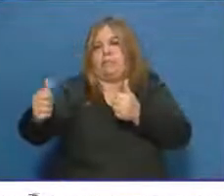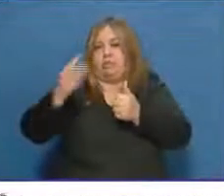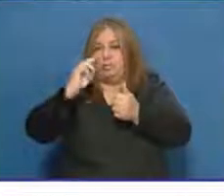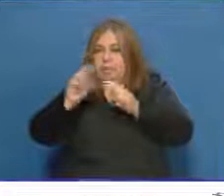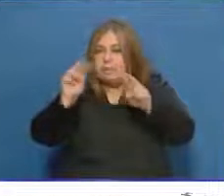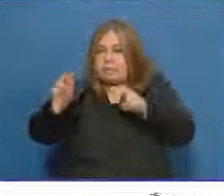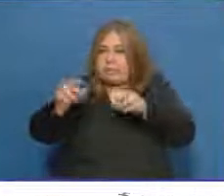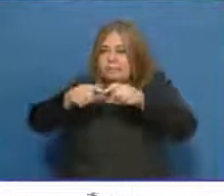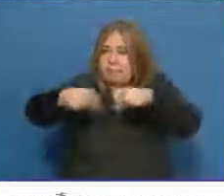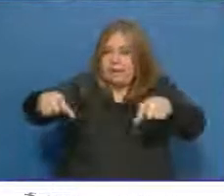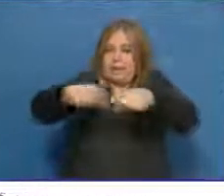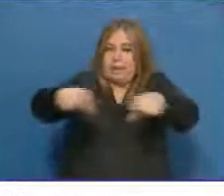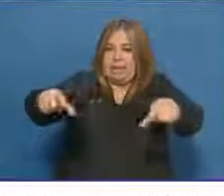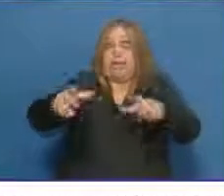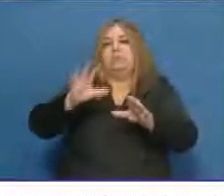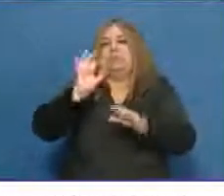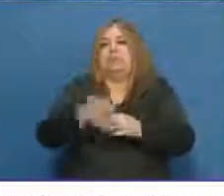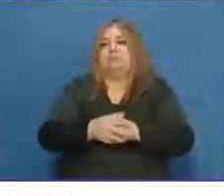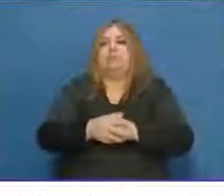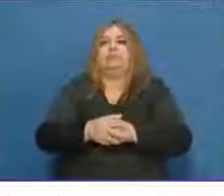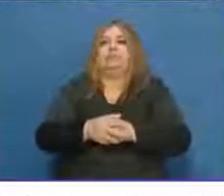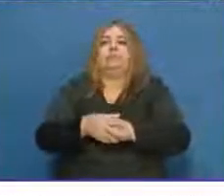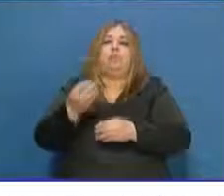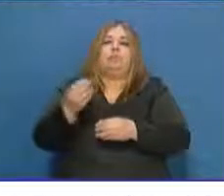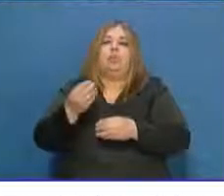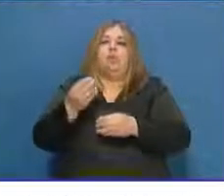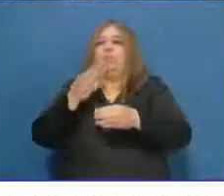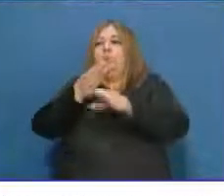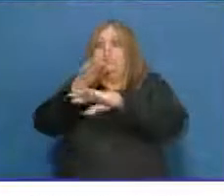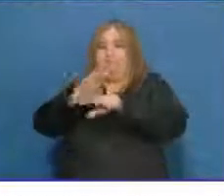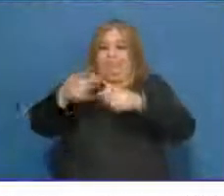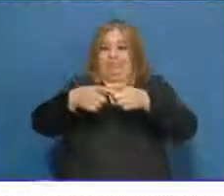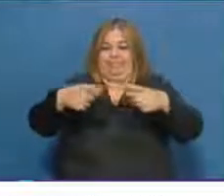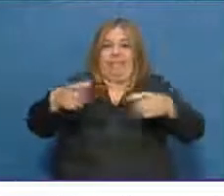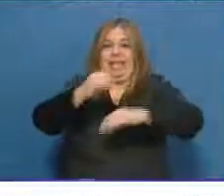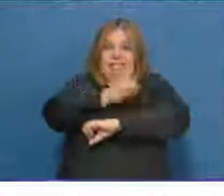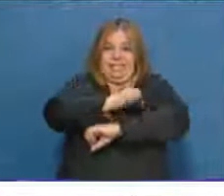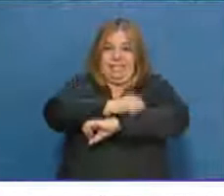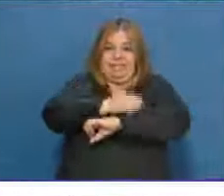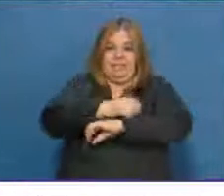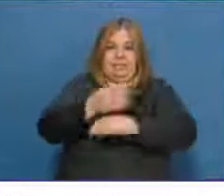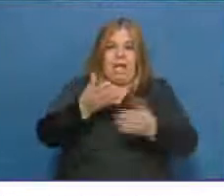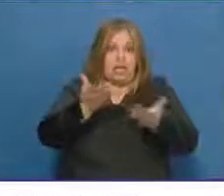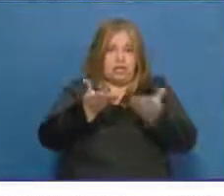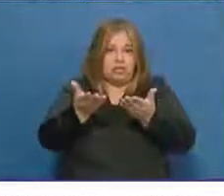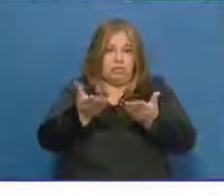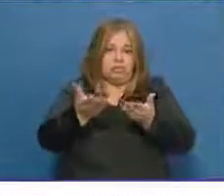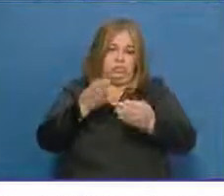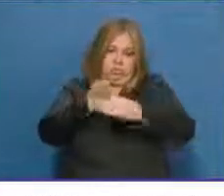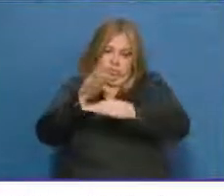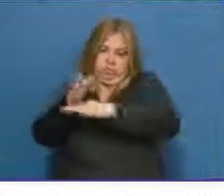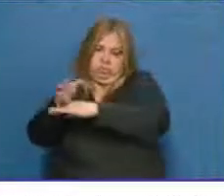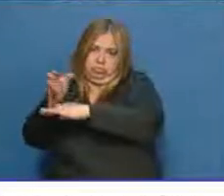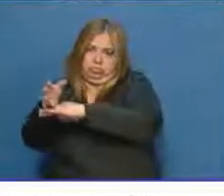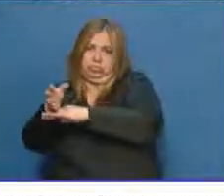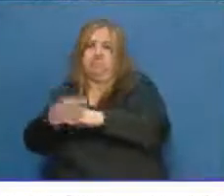demarcado todos los puntos de acceso a los check-ins, por ejemplo, a los mostradores de check-in, y así en todas las áreas se